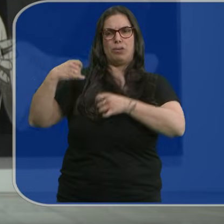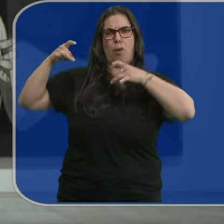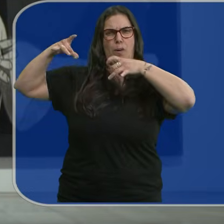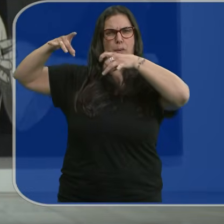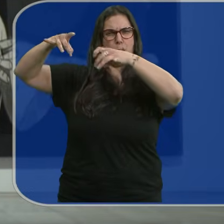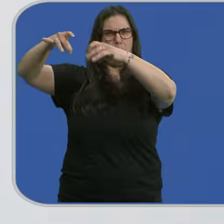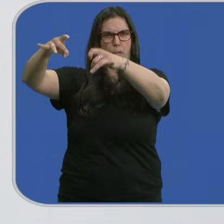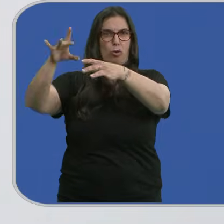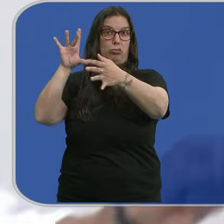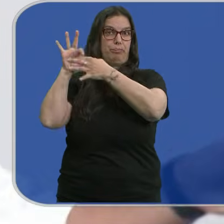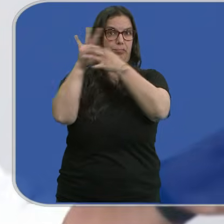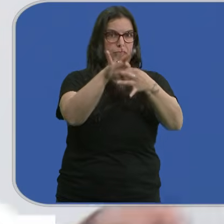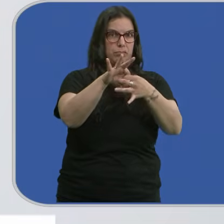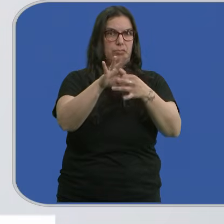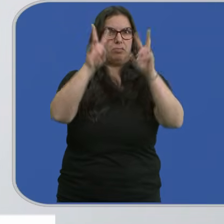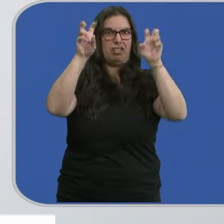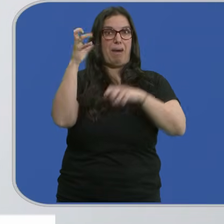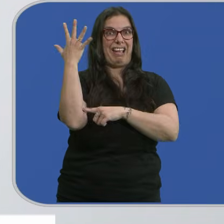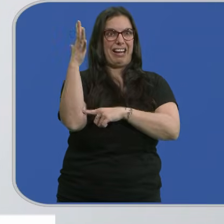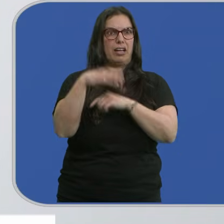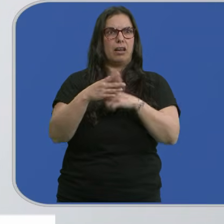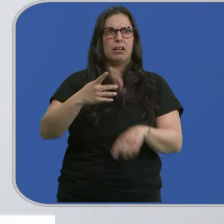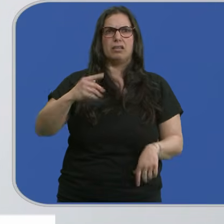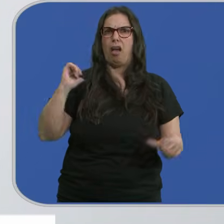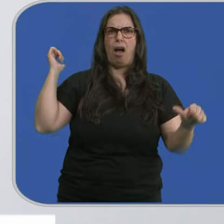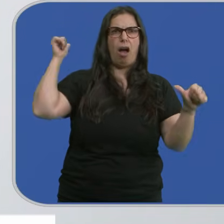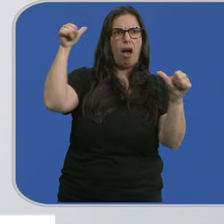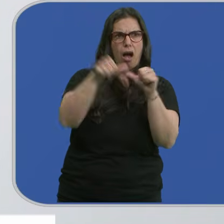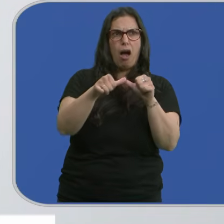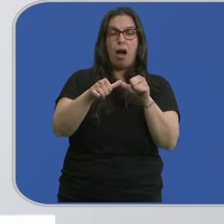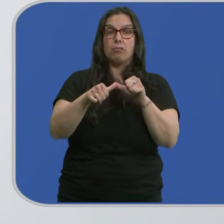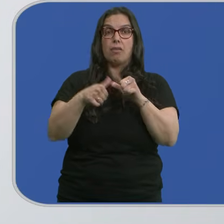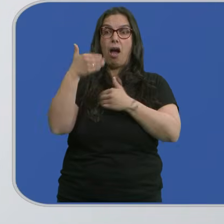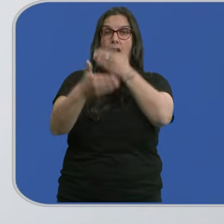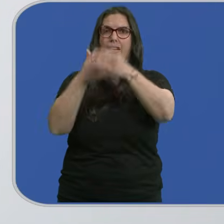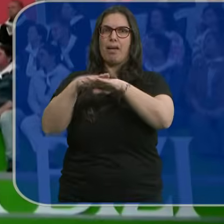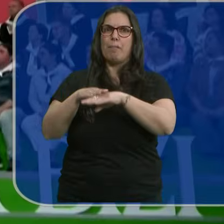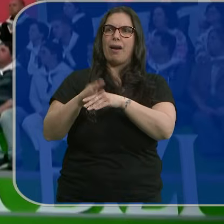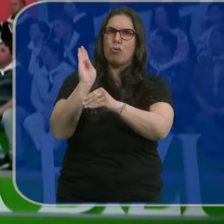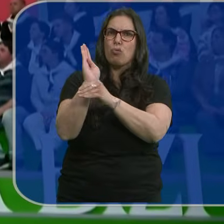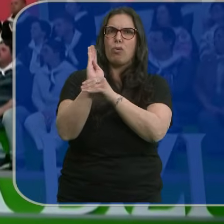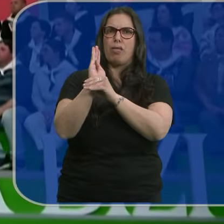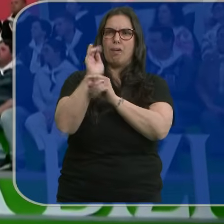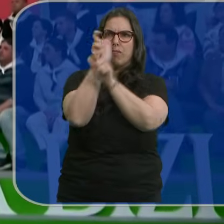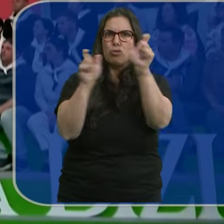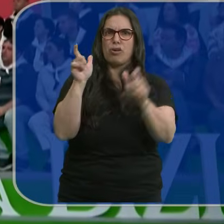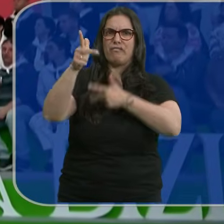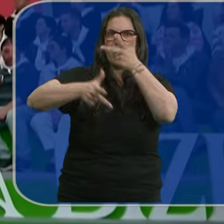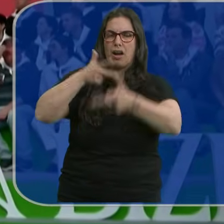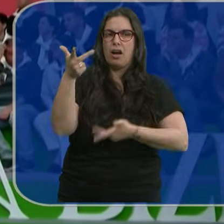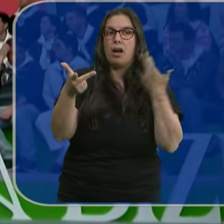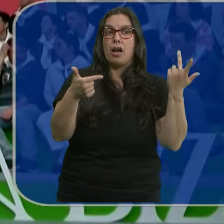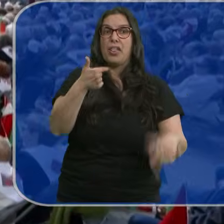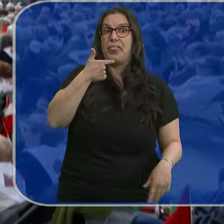inspiró Picasso. Lo llevamos haciendo décadas. Sería una muy buena forma de avanzar en la reparación al pueblo vasco. Criticando el Lehendakari que tildaran